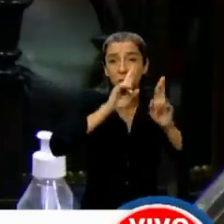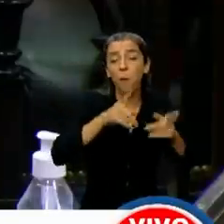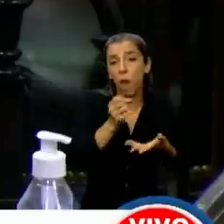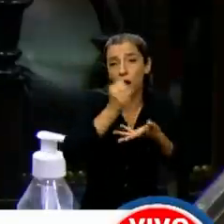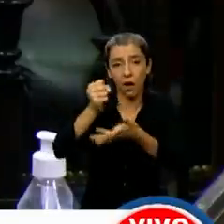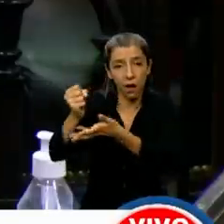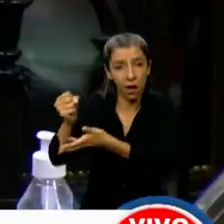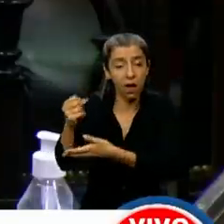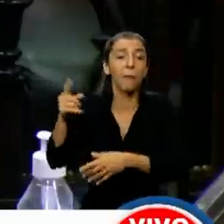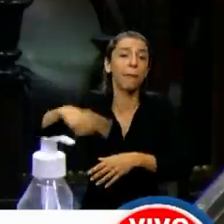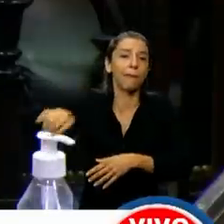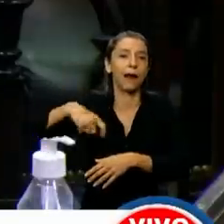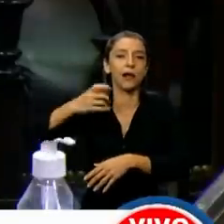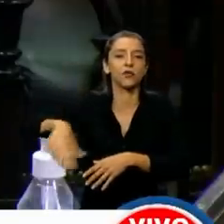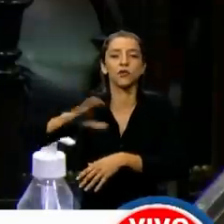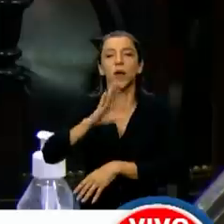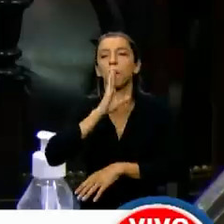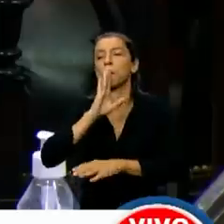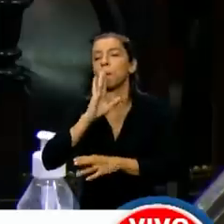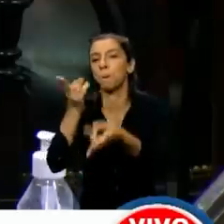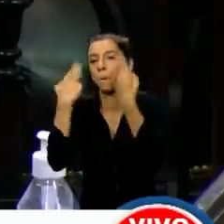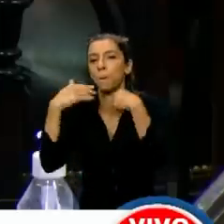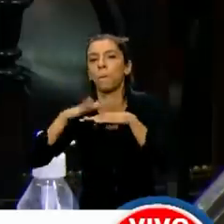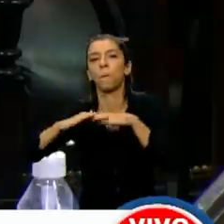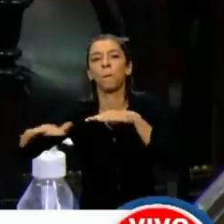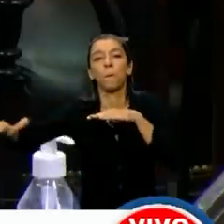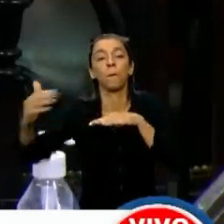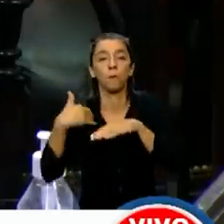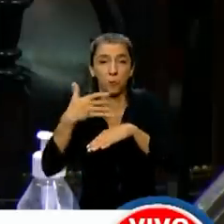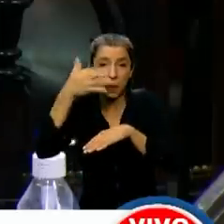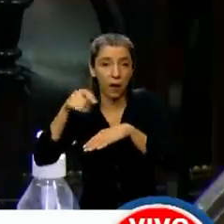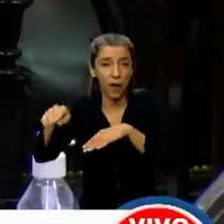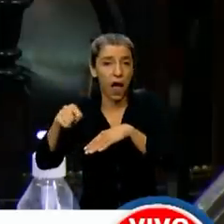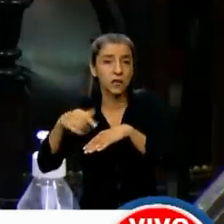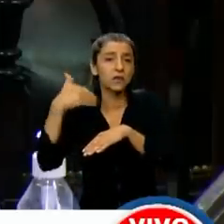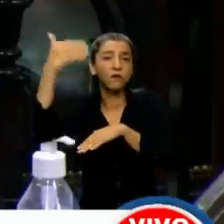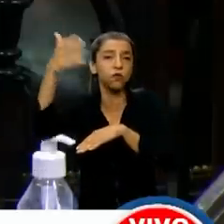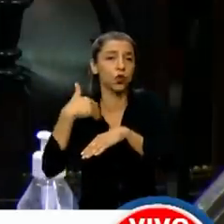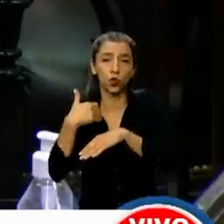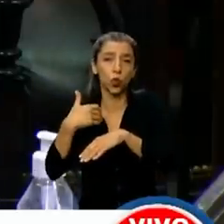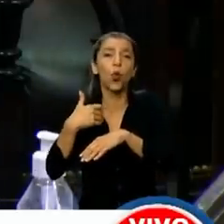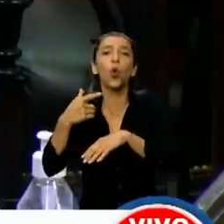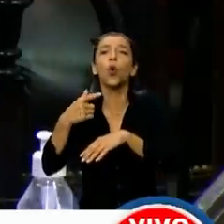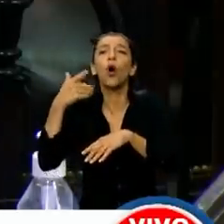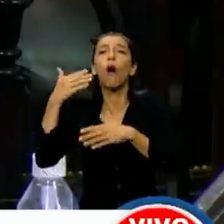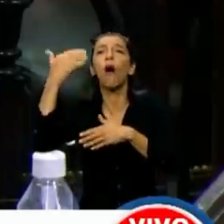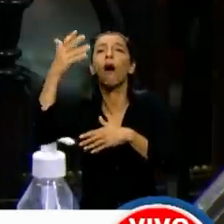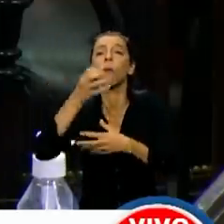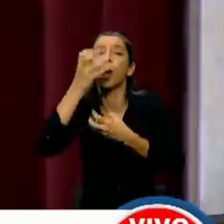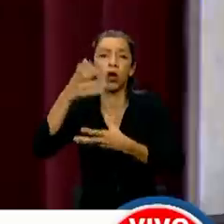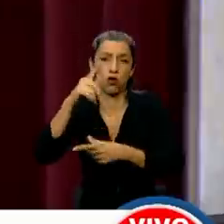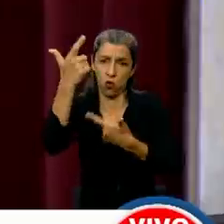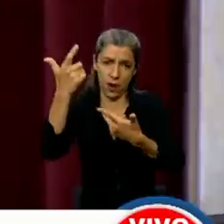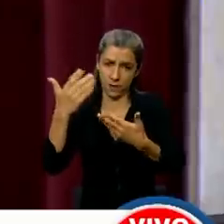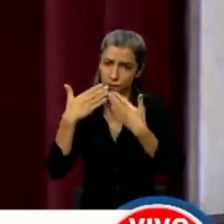genera una sociedad adormecida sin estallidos pero también sin horizonte señor presidente muchas gracias muy bien